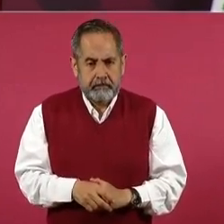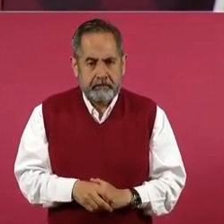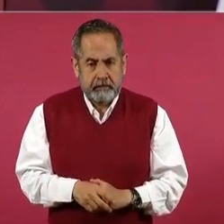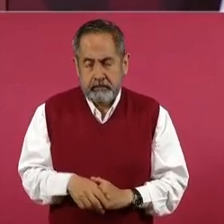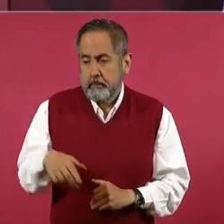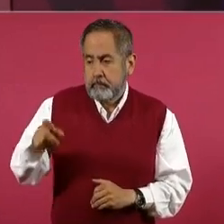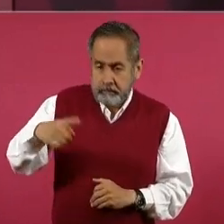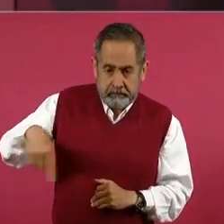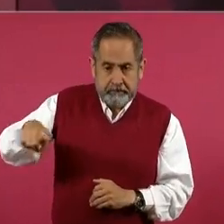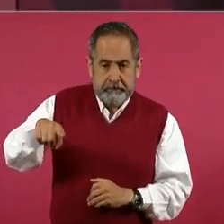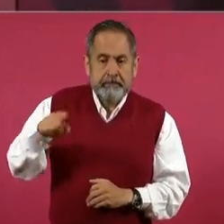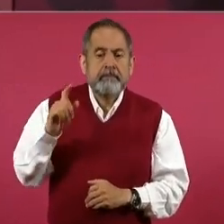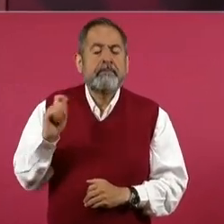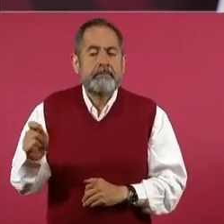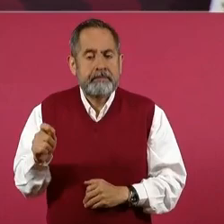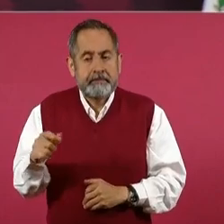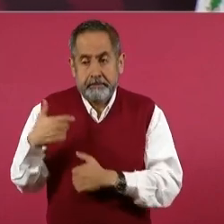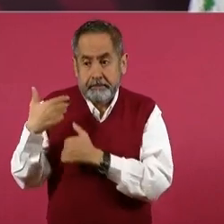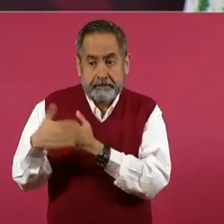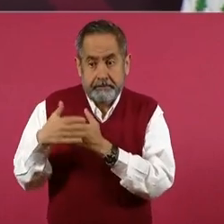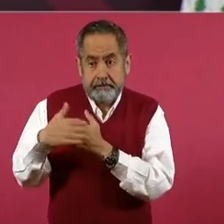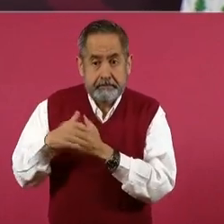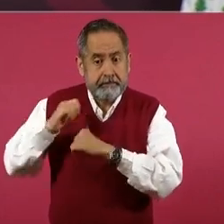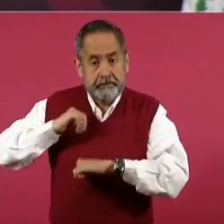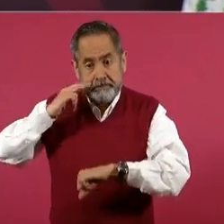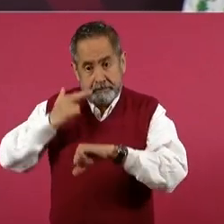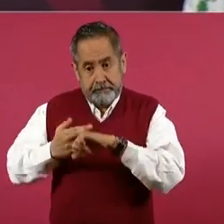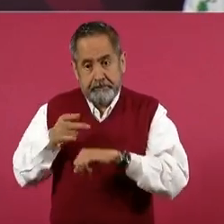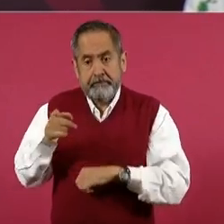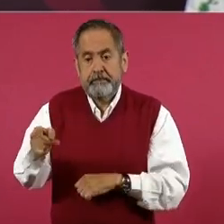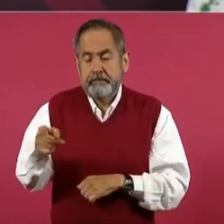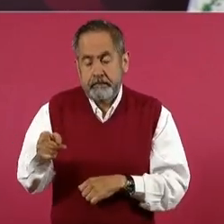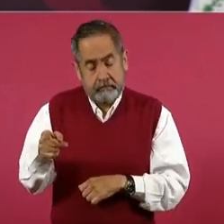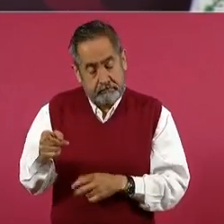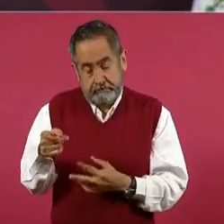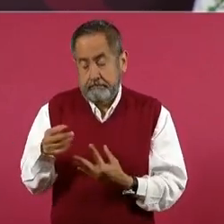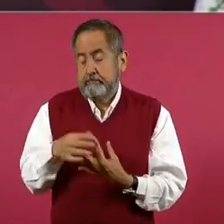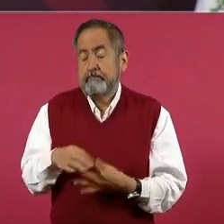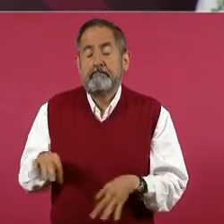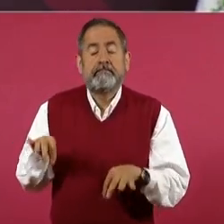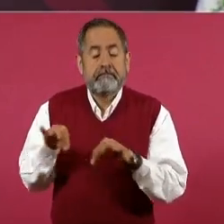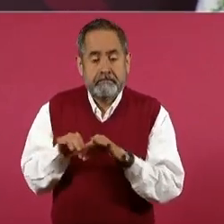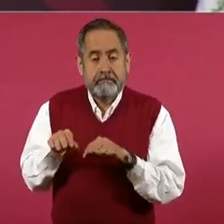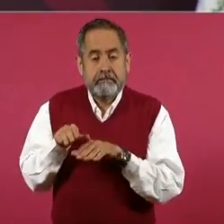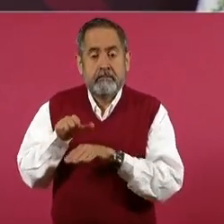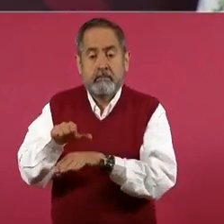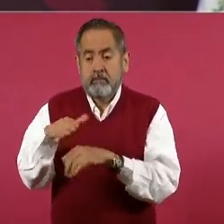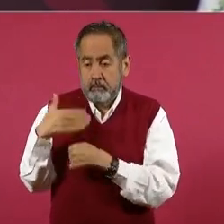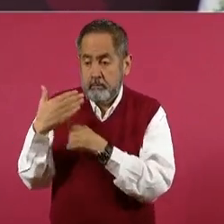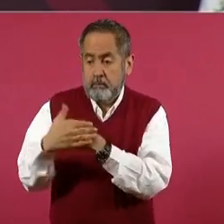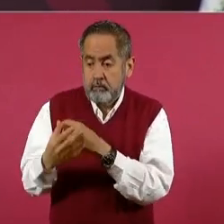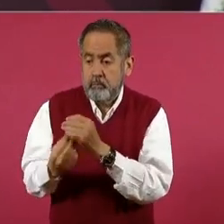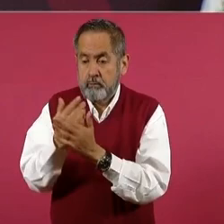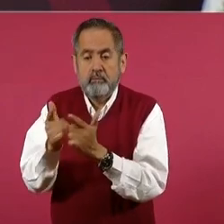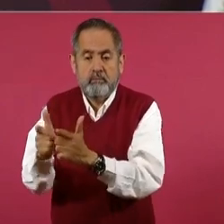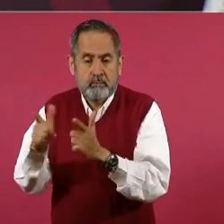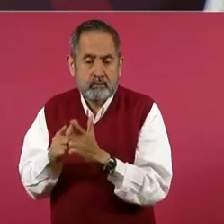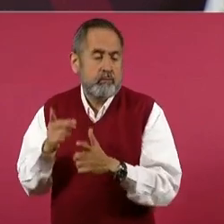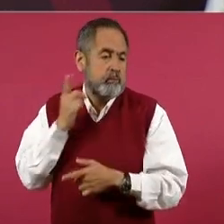llevar a cabo pues una tarea importante en esta nueva